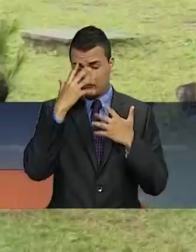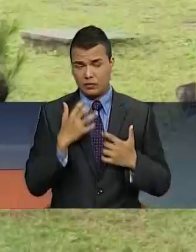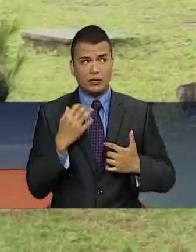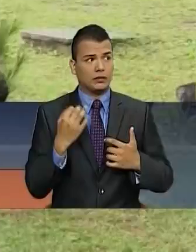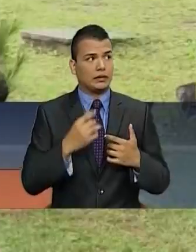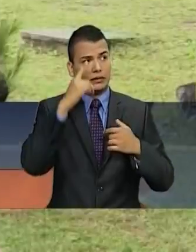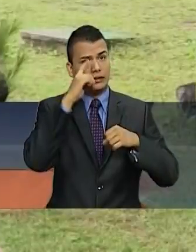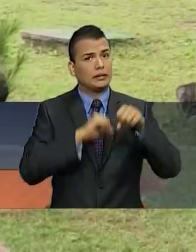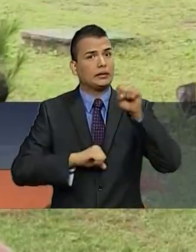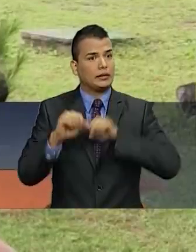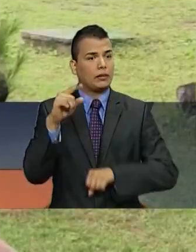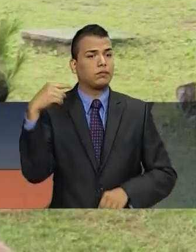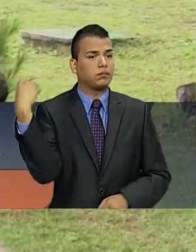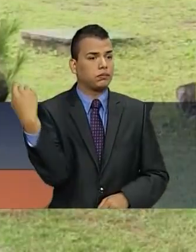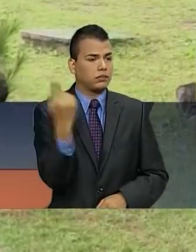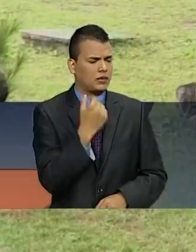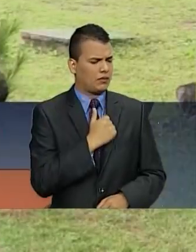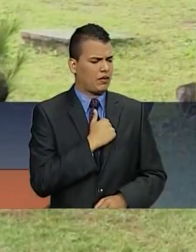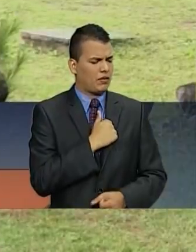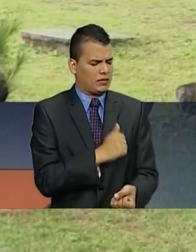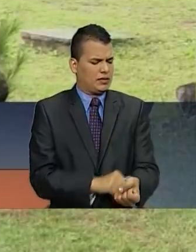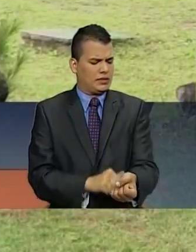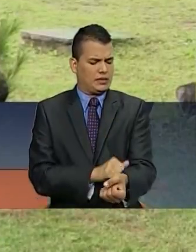autoridades. El cutting o la laceración